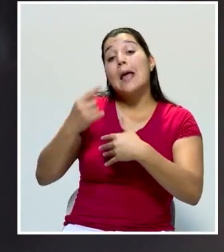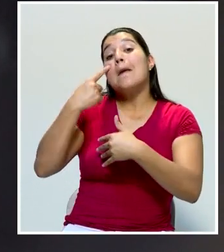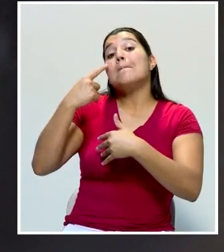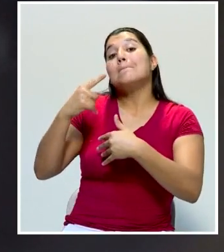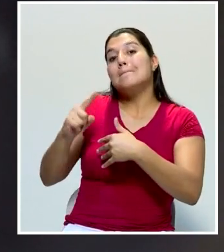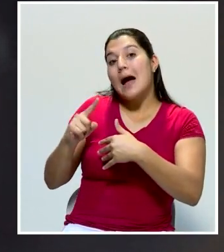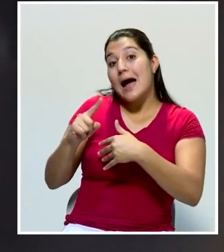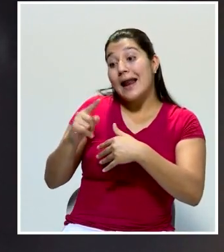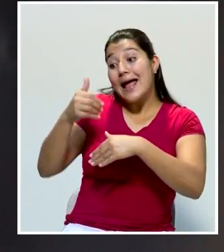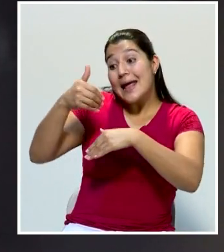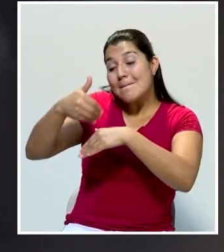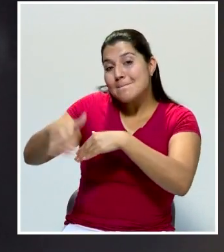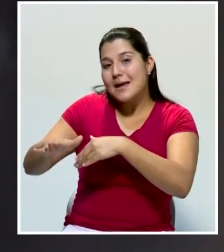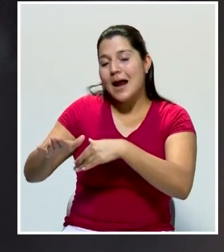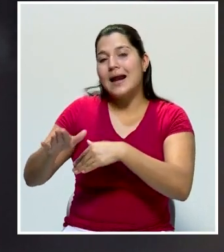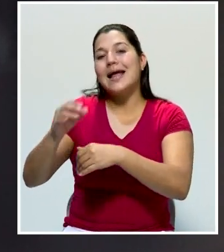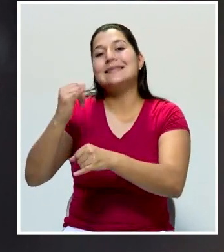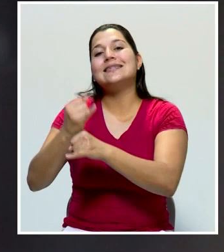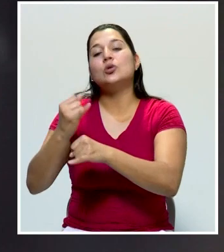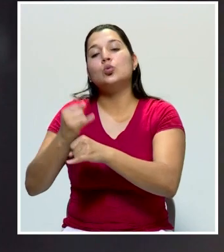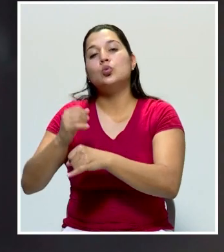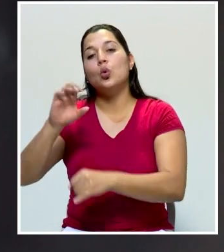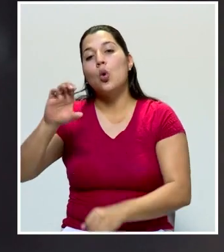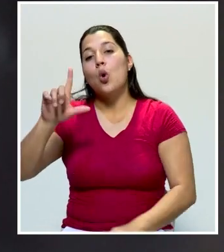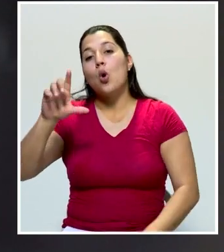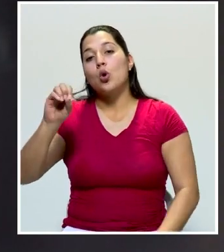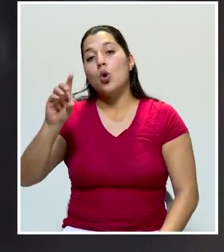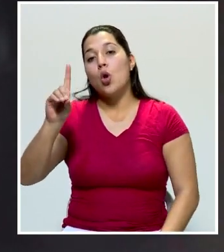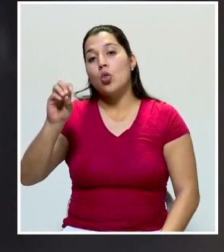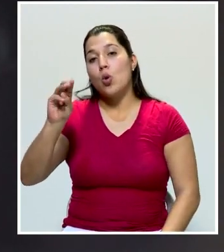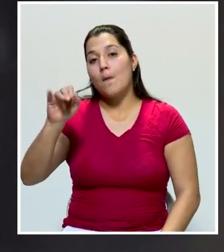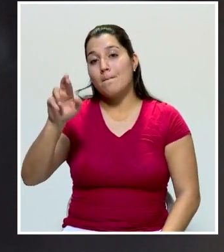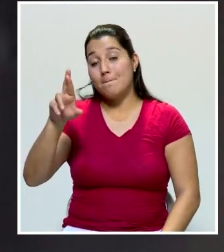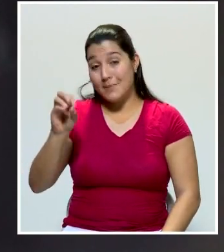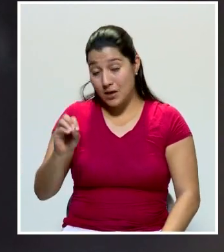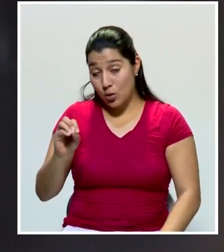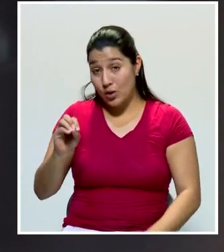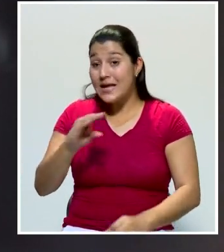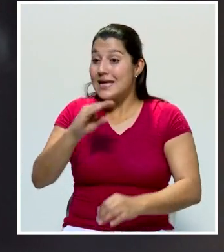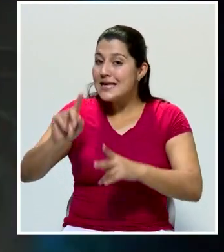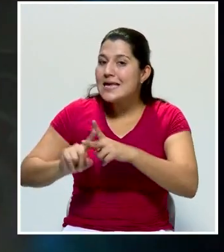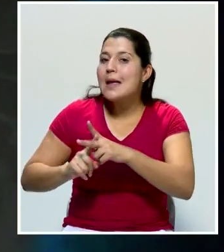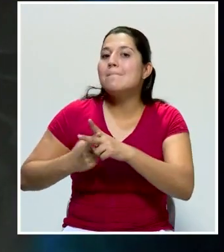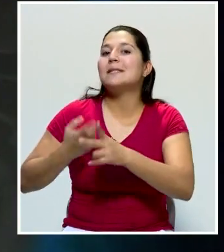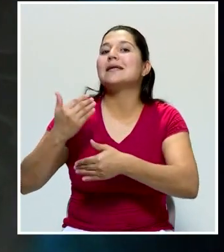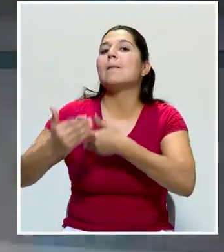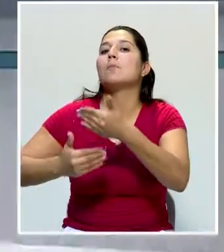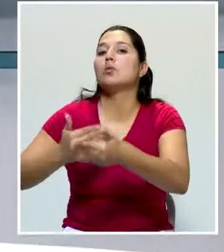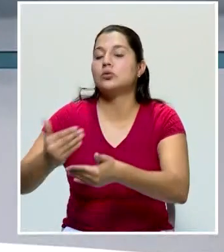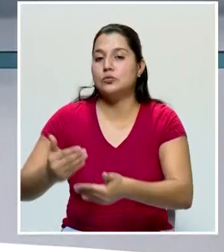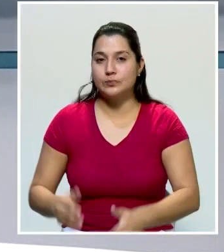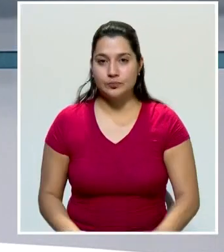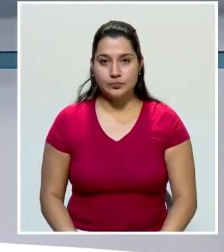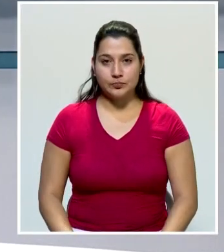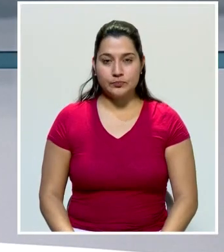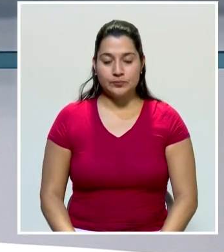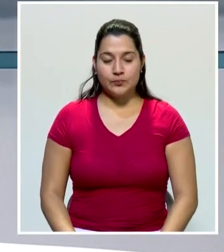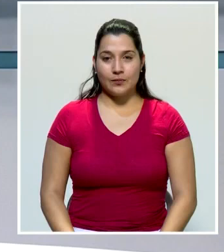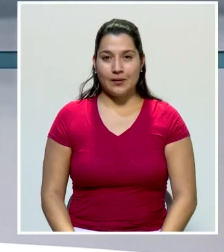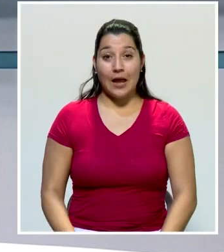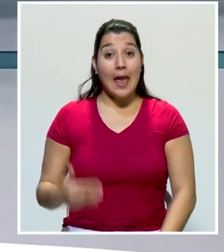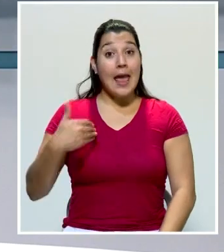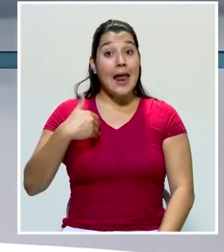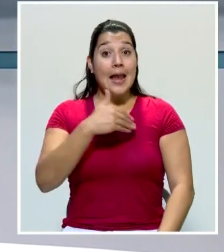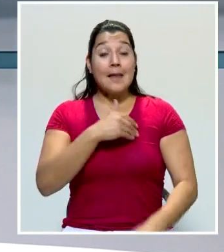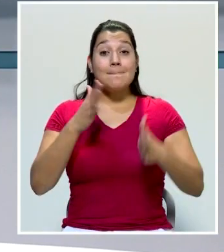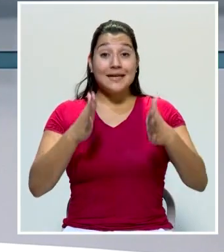al Instituto Clodomiro Picado e iniciar así la purificación de los anticuerpos en la planta farmacéutica. Y el